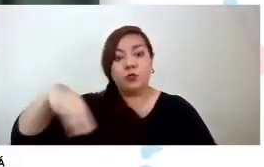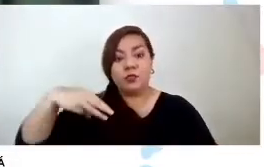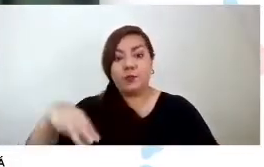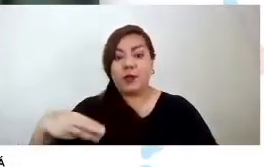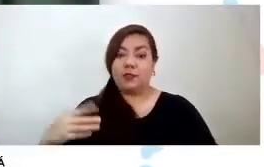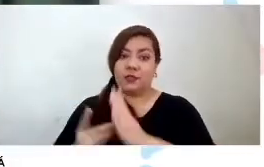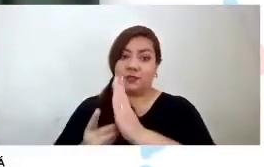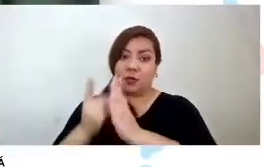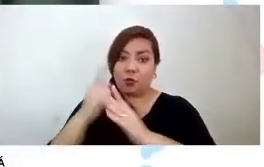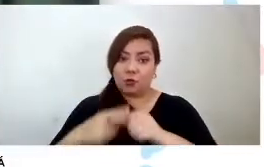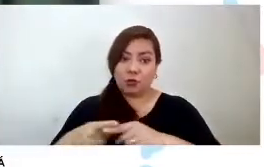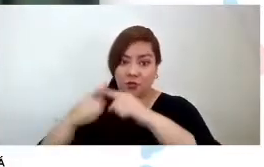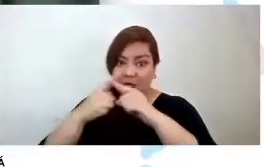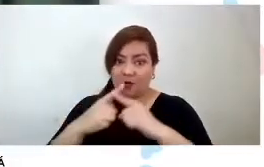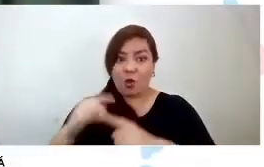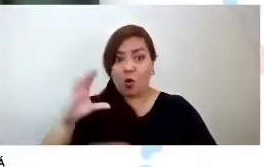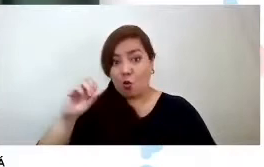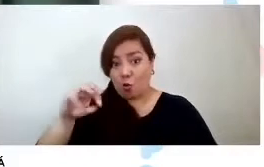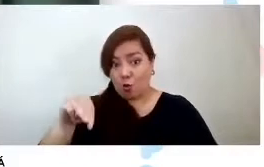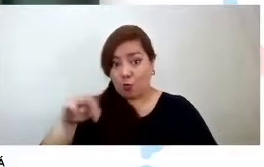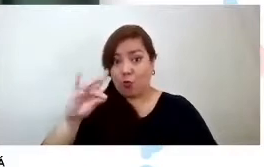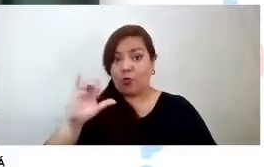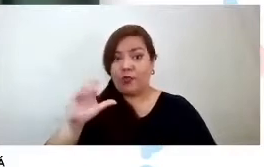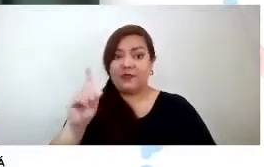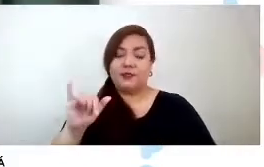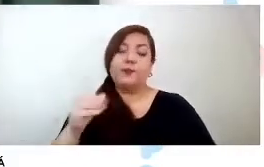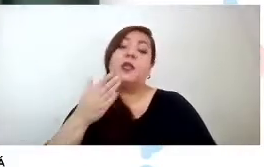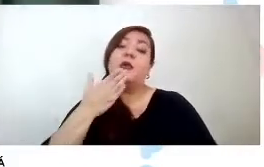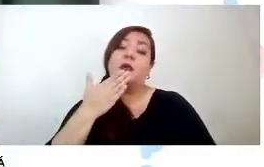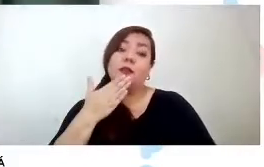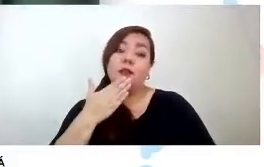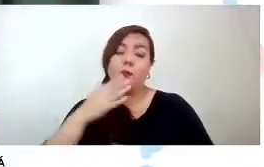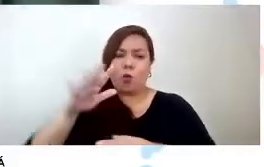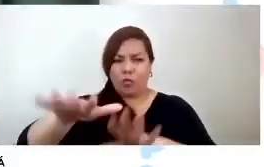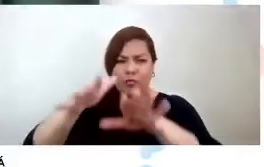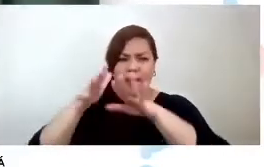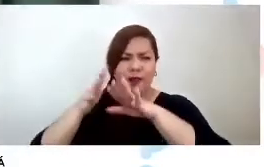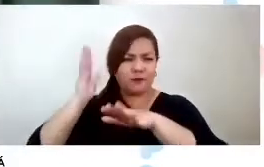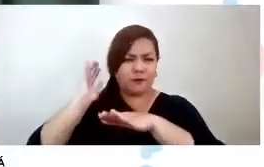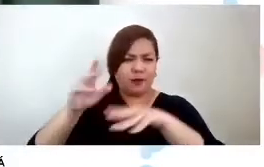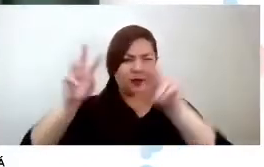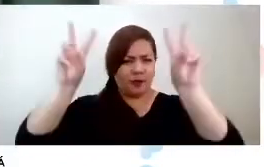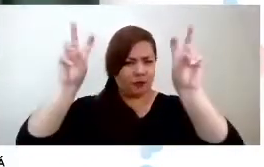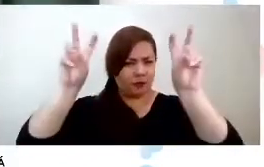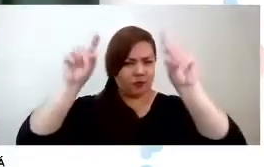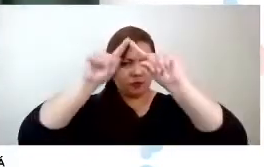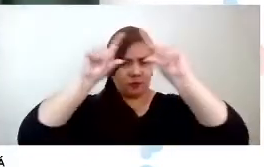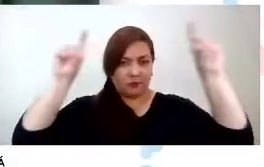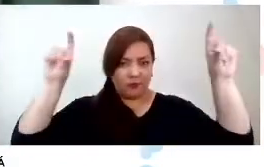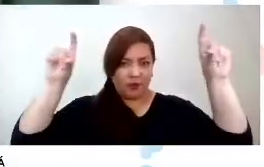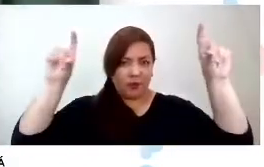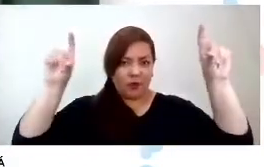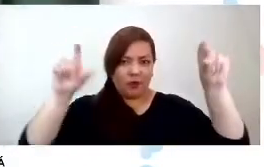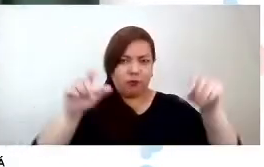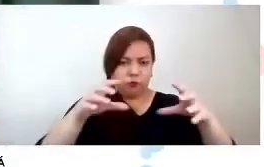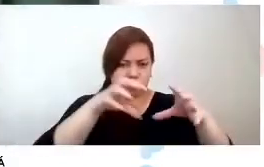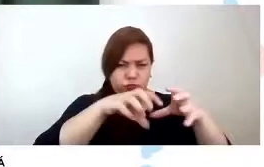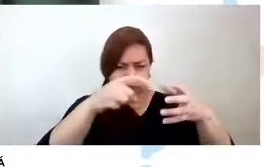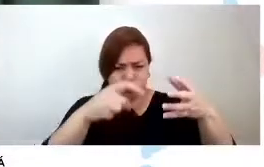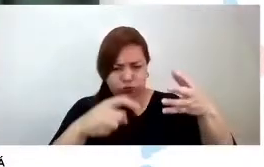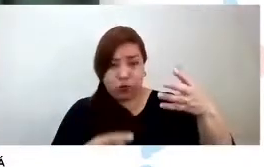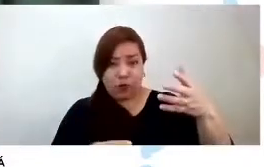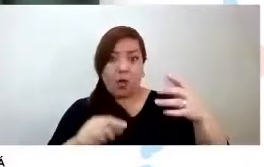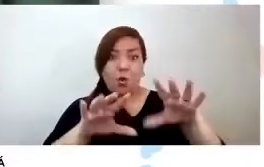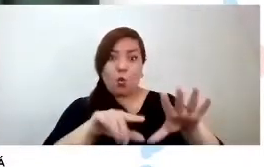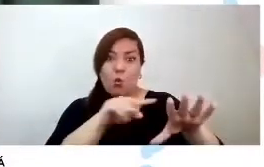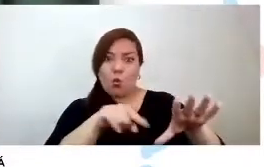Cormudesi, y estamos con la charla lleva por título Los increíbles seres olvidados, colecciones